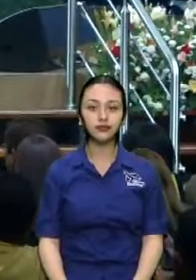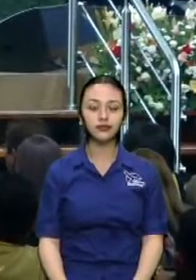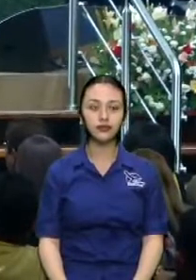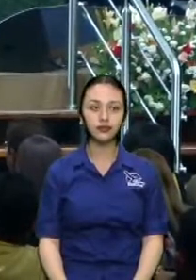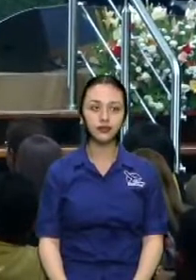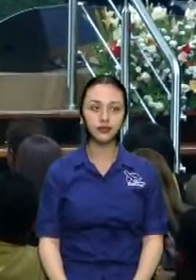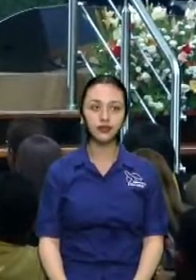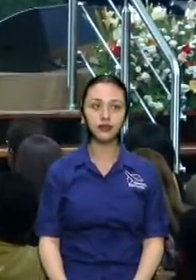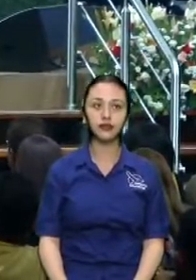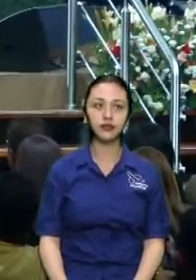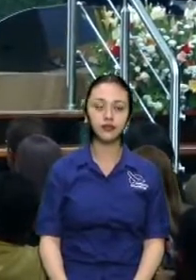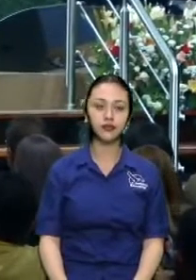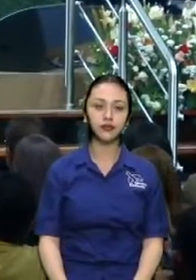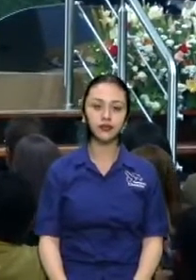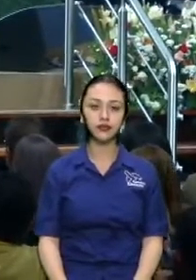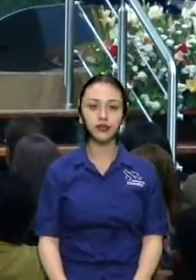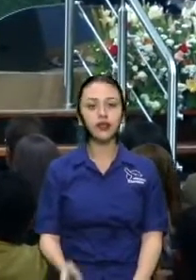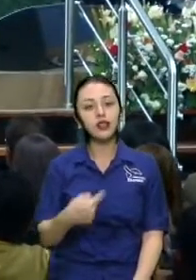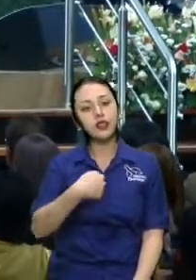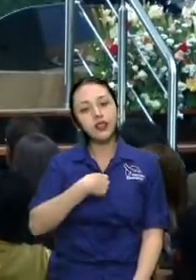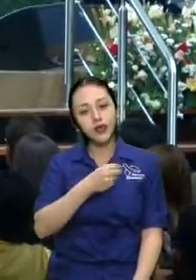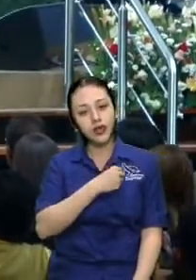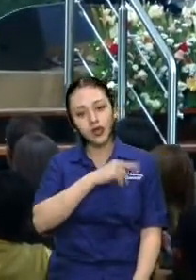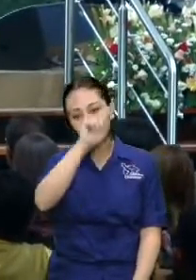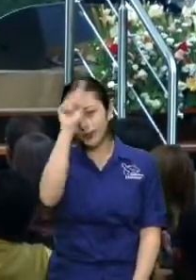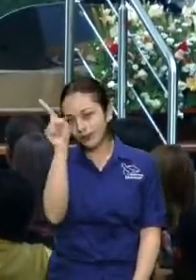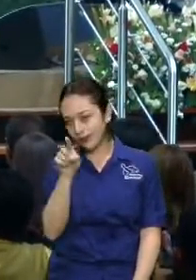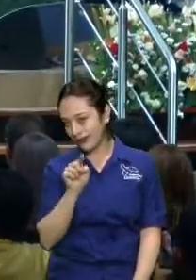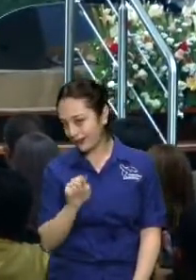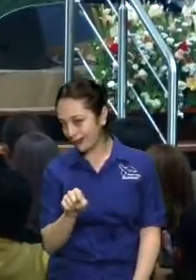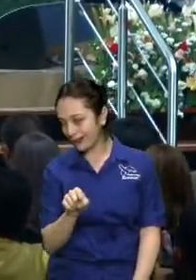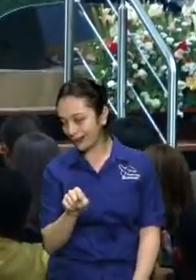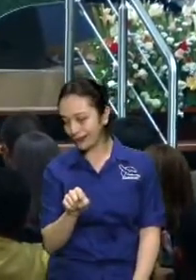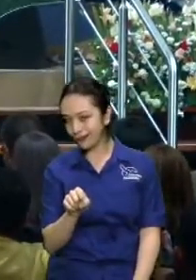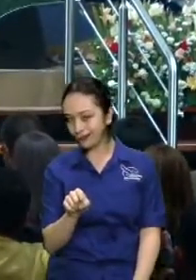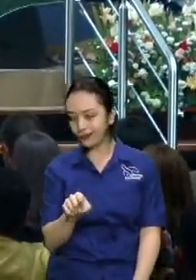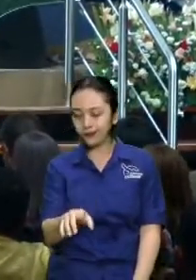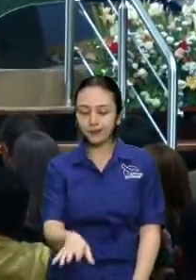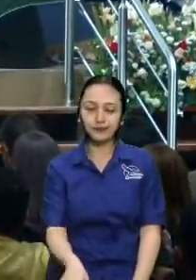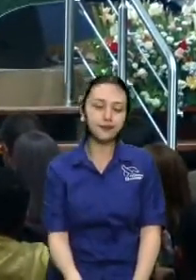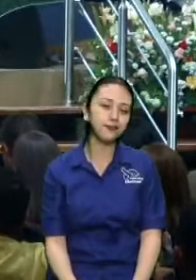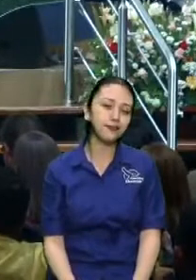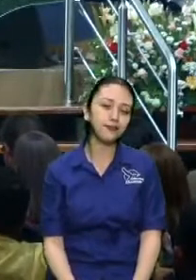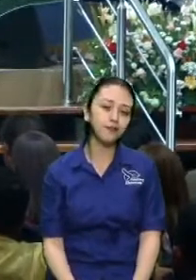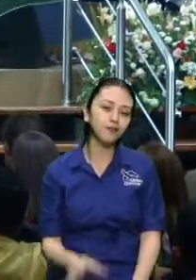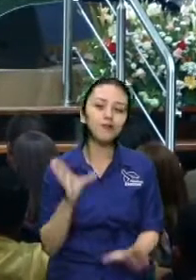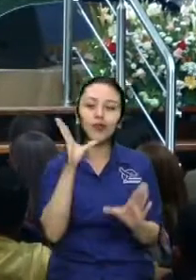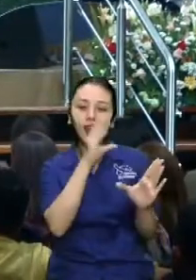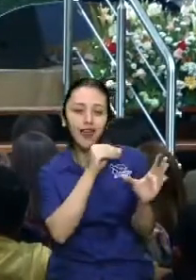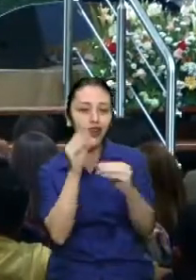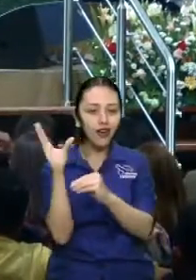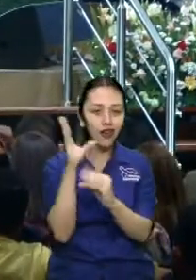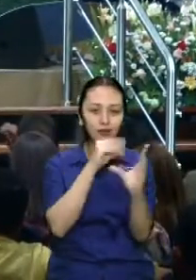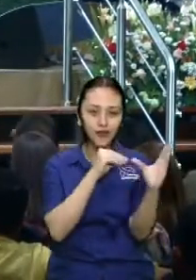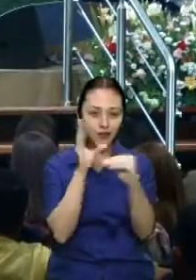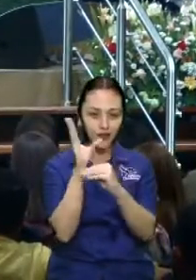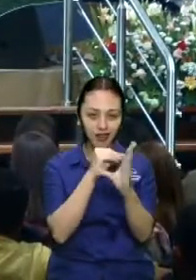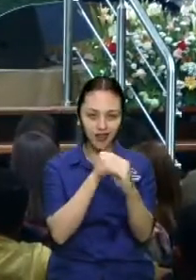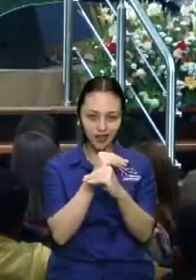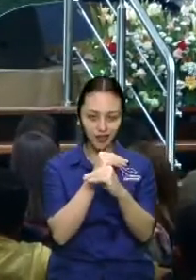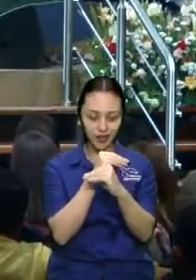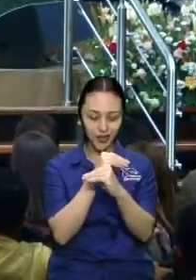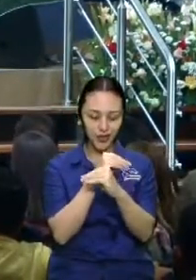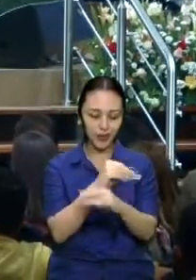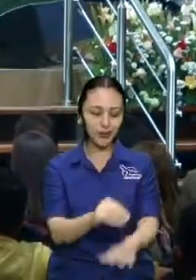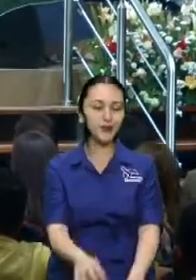Solo le quiero hacer una pregunta. Aquí entre nos así coloquialmente, hablando, platicando. Se nos hace falta la